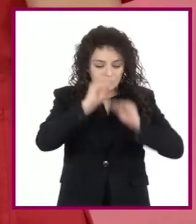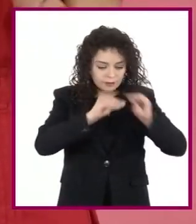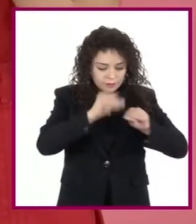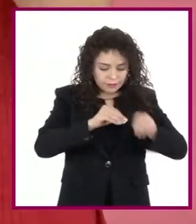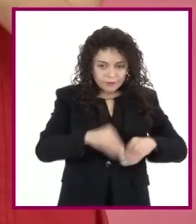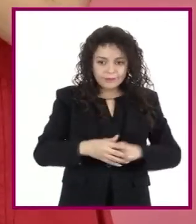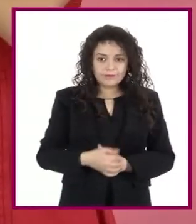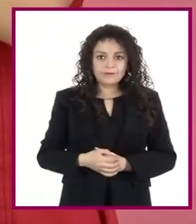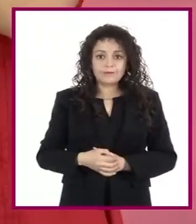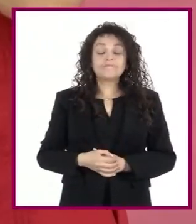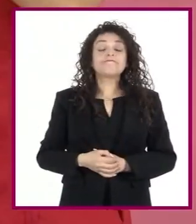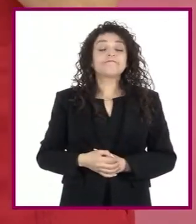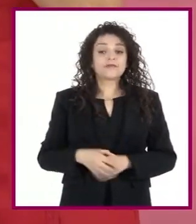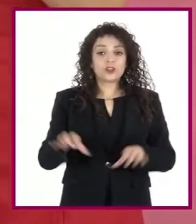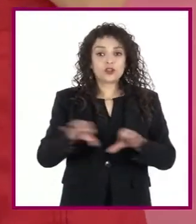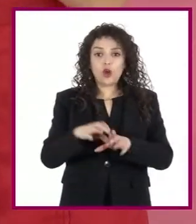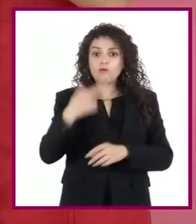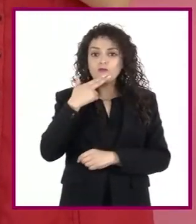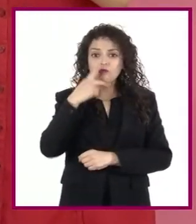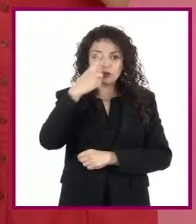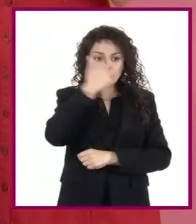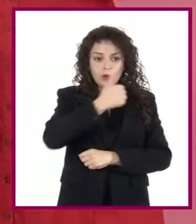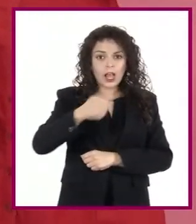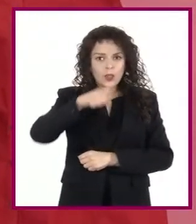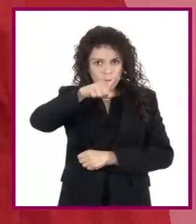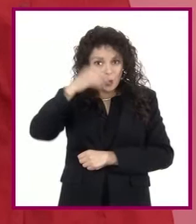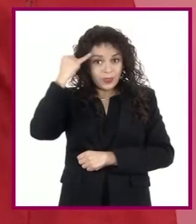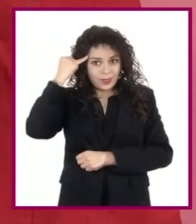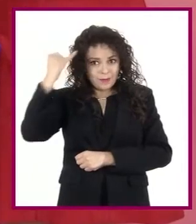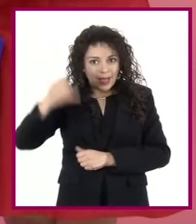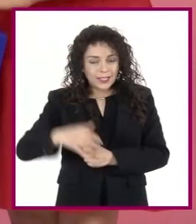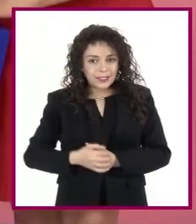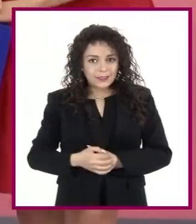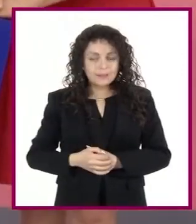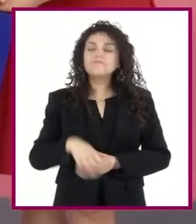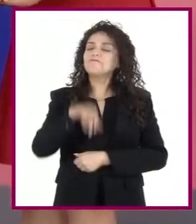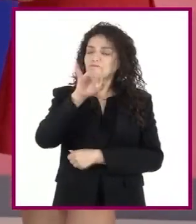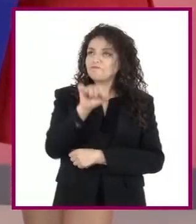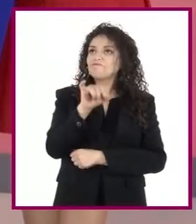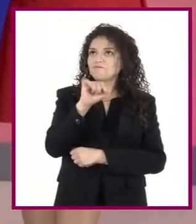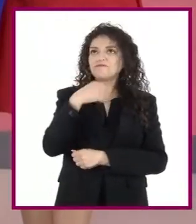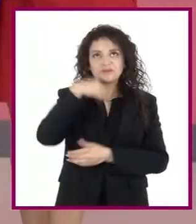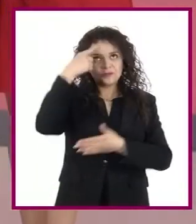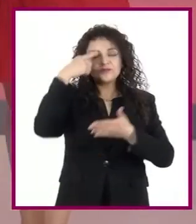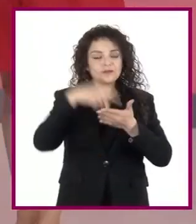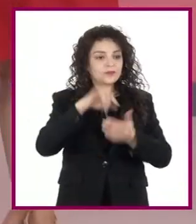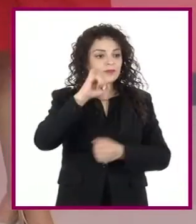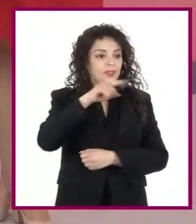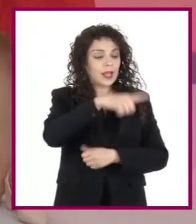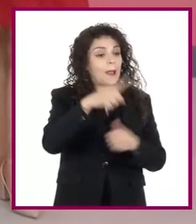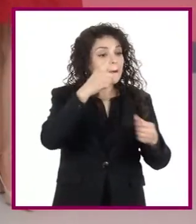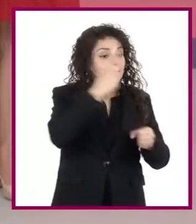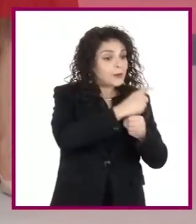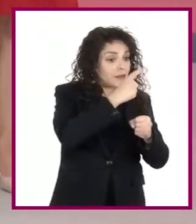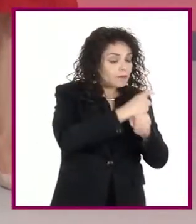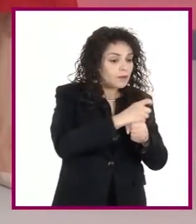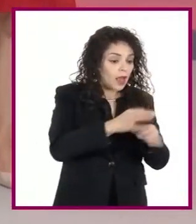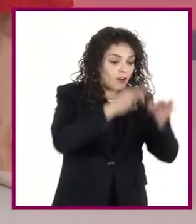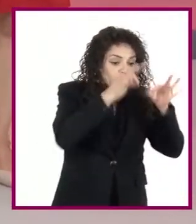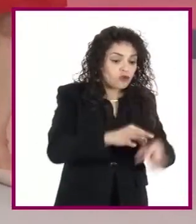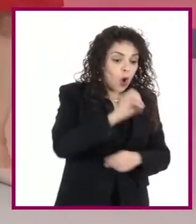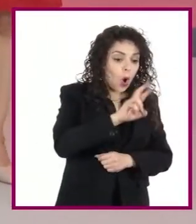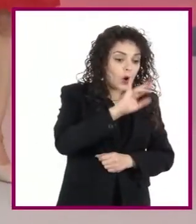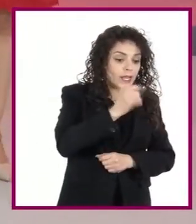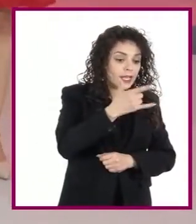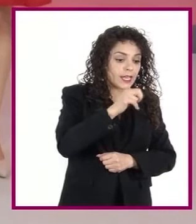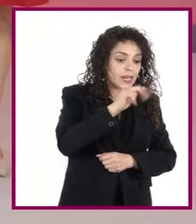imaginar cómo funciona cada una? Creo que sí, profesora. La fuente primaria es original, la